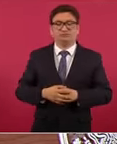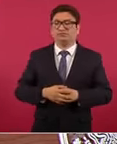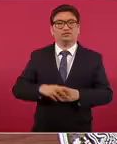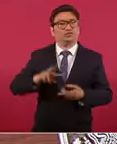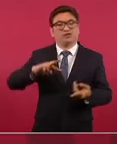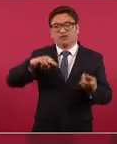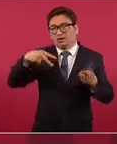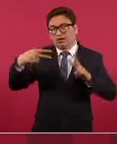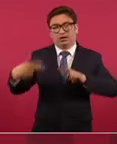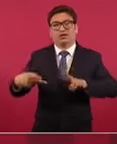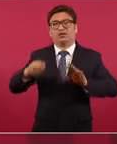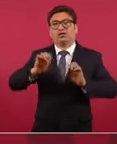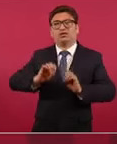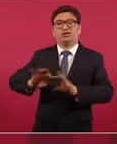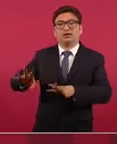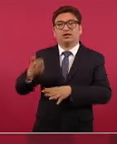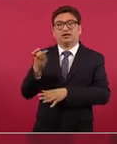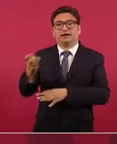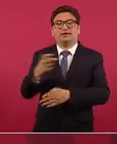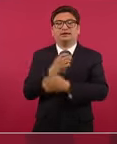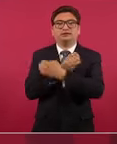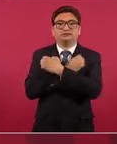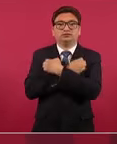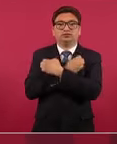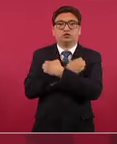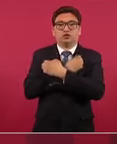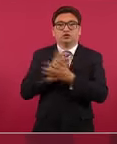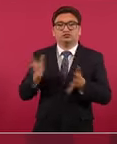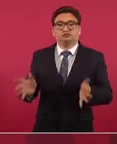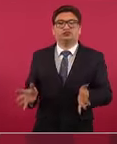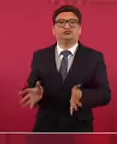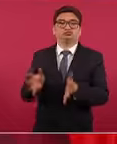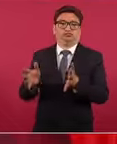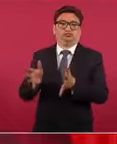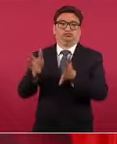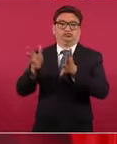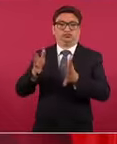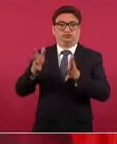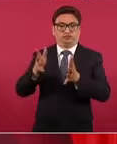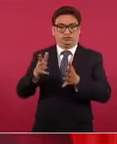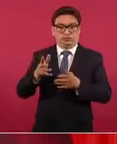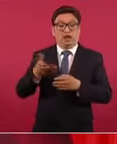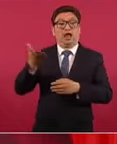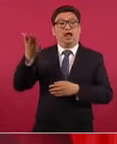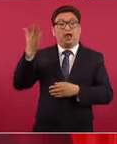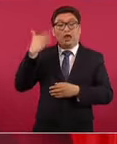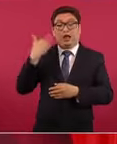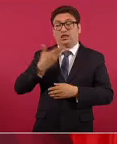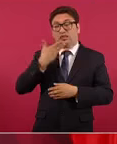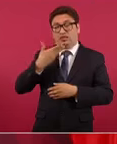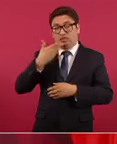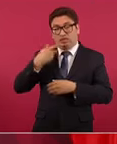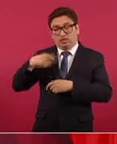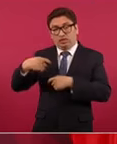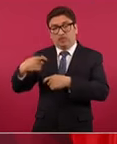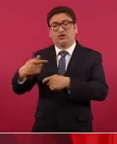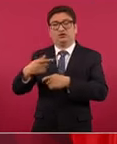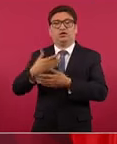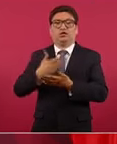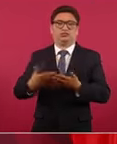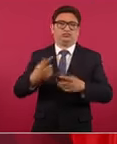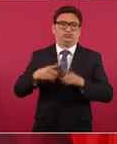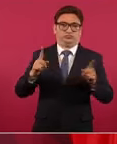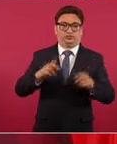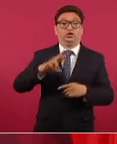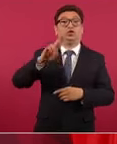es una educación que se impuso conservadora ya no hablo de las universidades